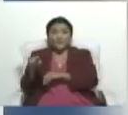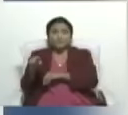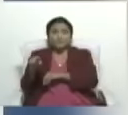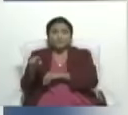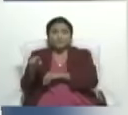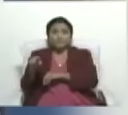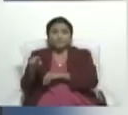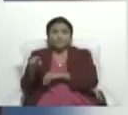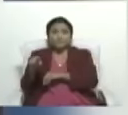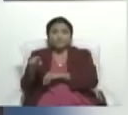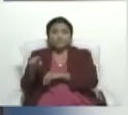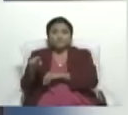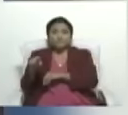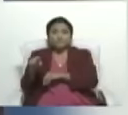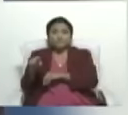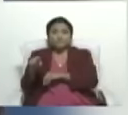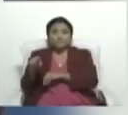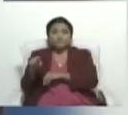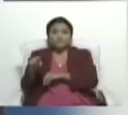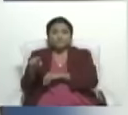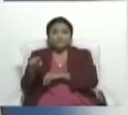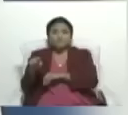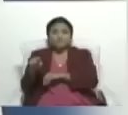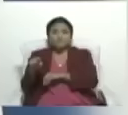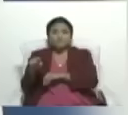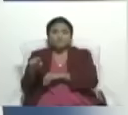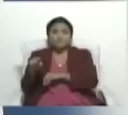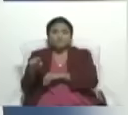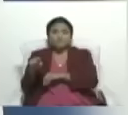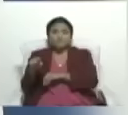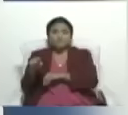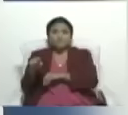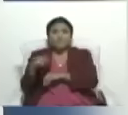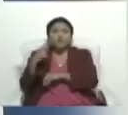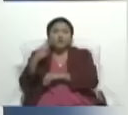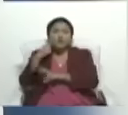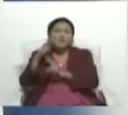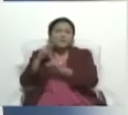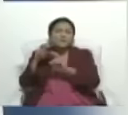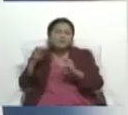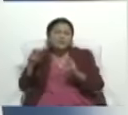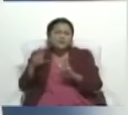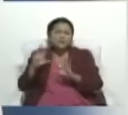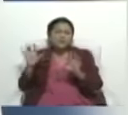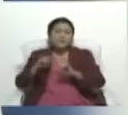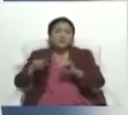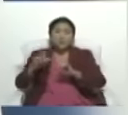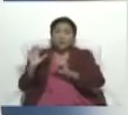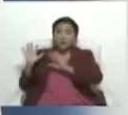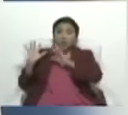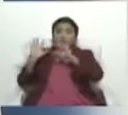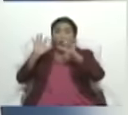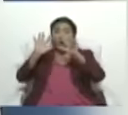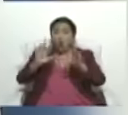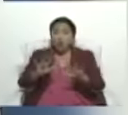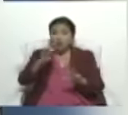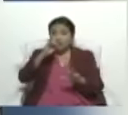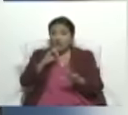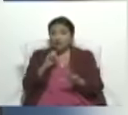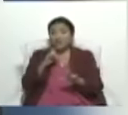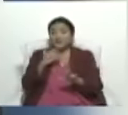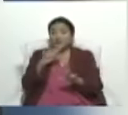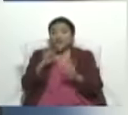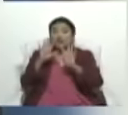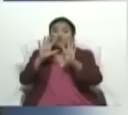como que iba a ser algo solamente para reinvestigar algo que tenía ya casi 8 años, para 9.